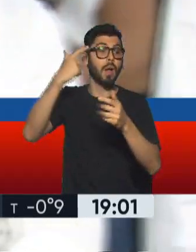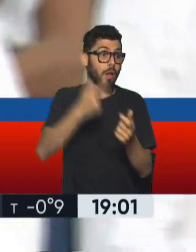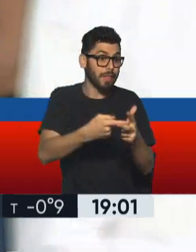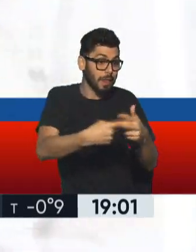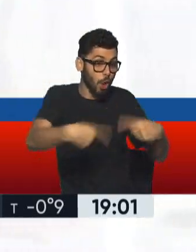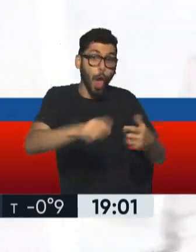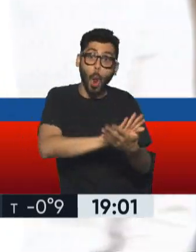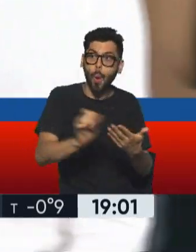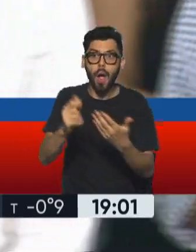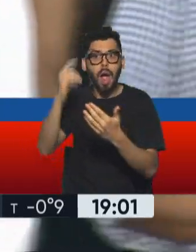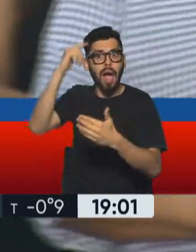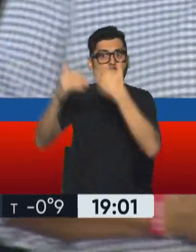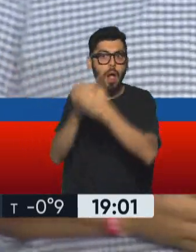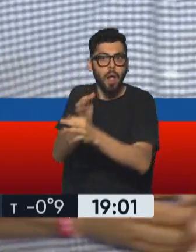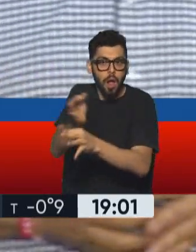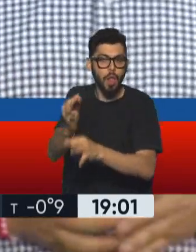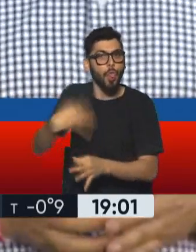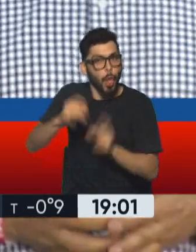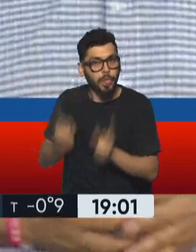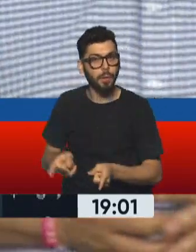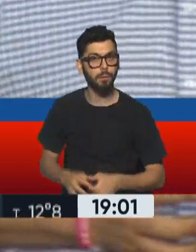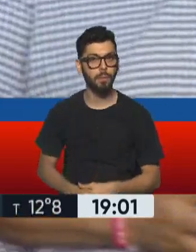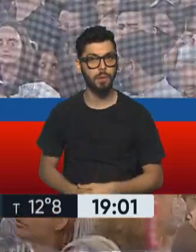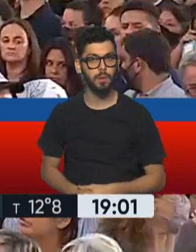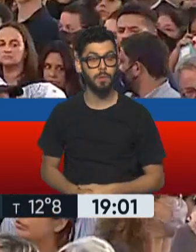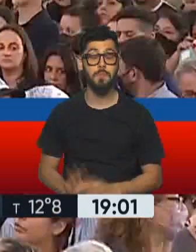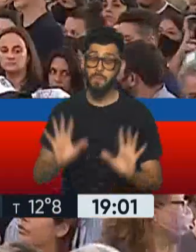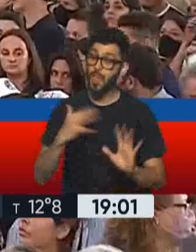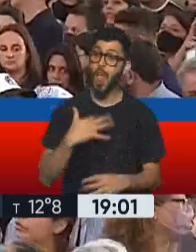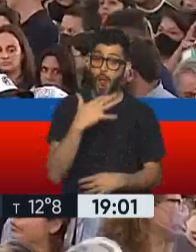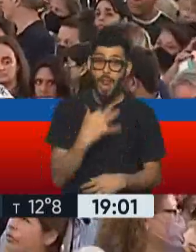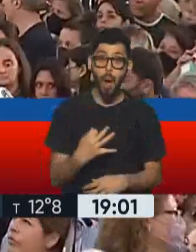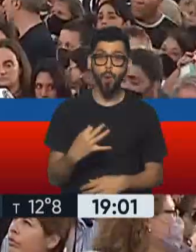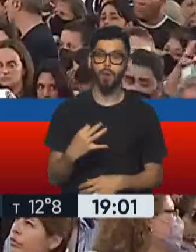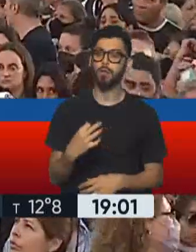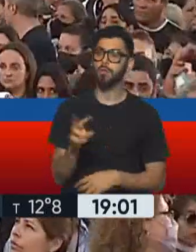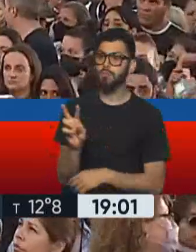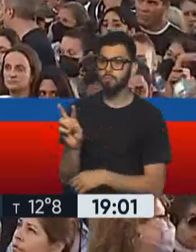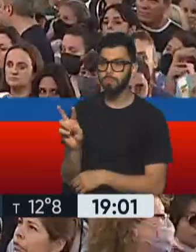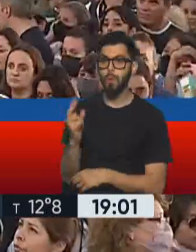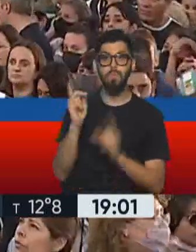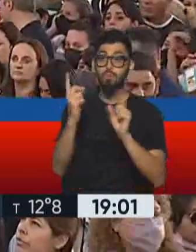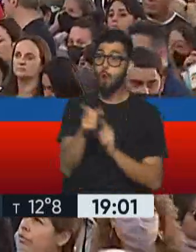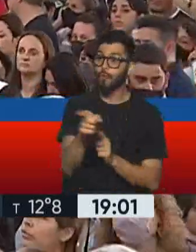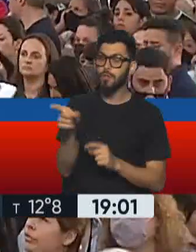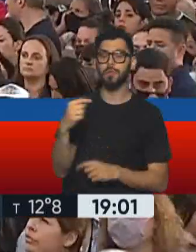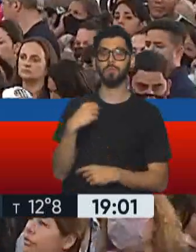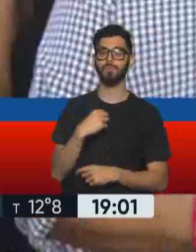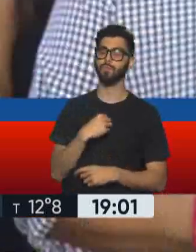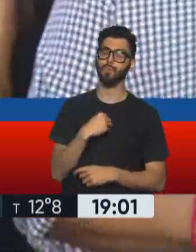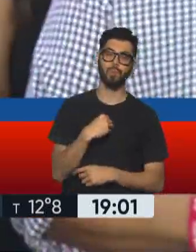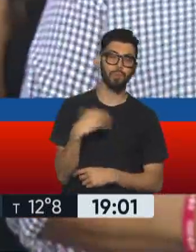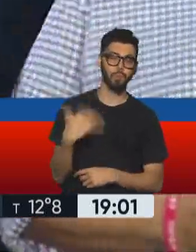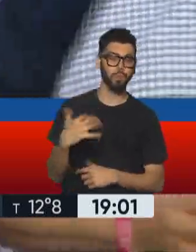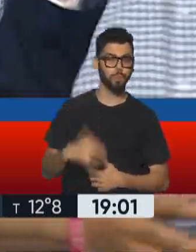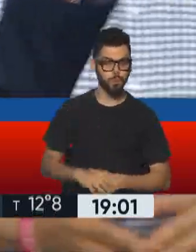esas tecnologías. Y la verdad es que uno siente una profunda admiración por esos docentes, que en